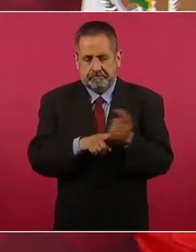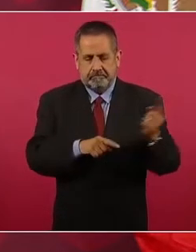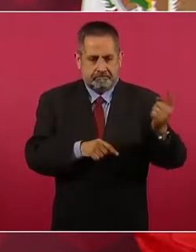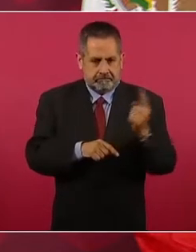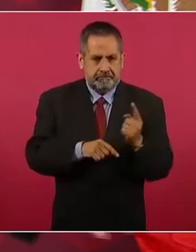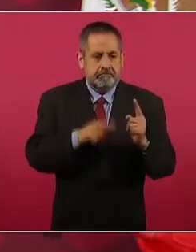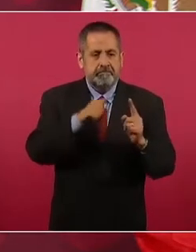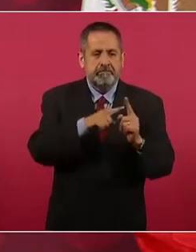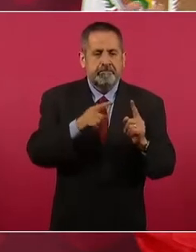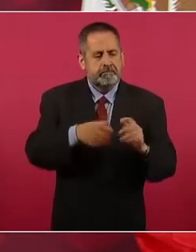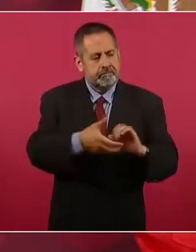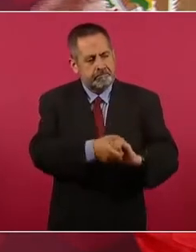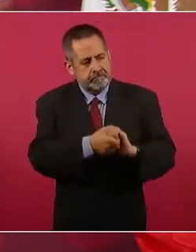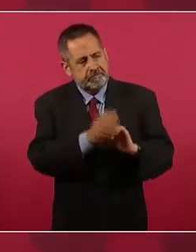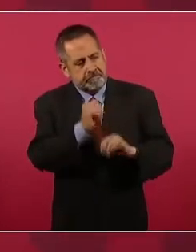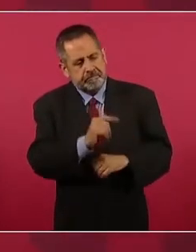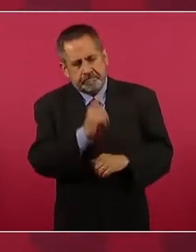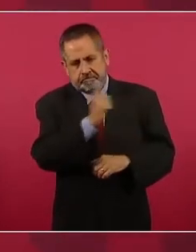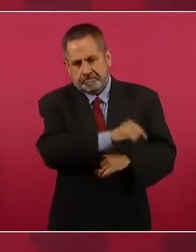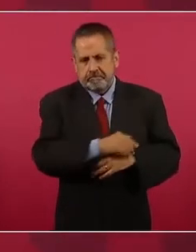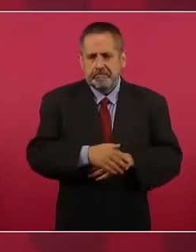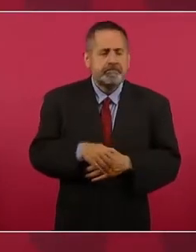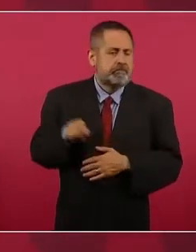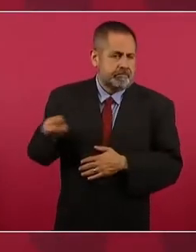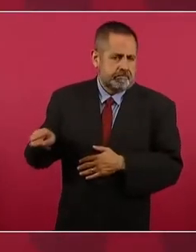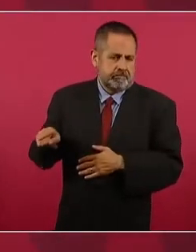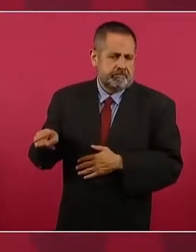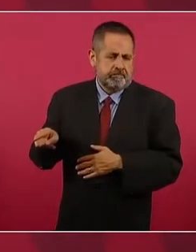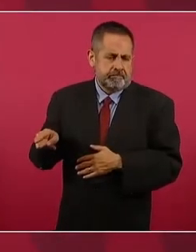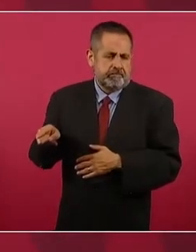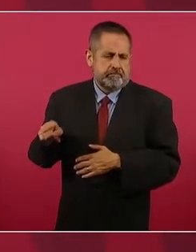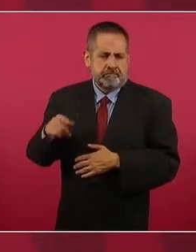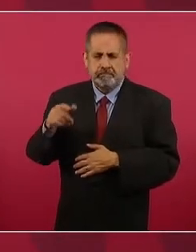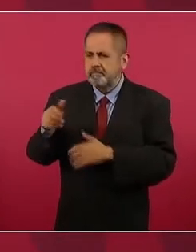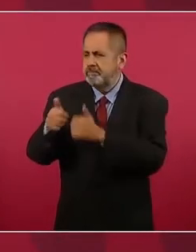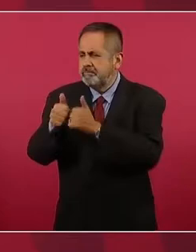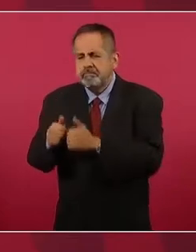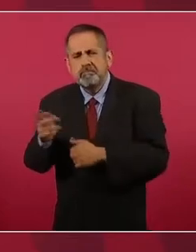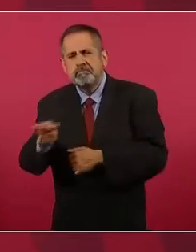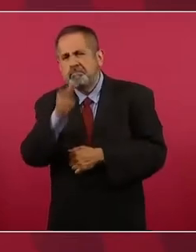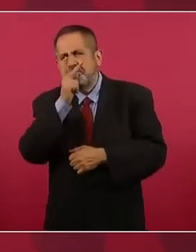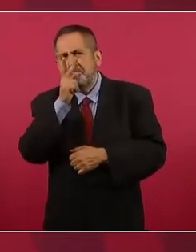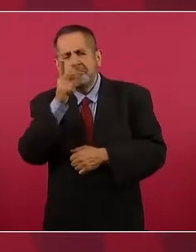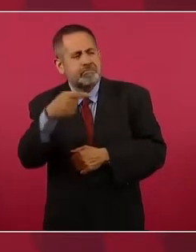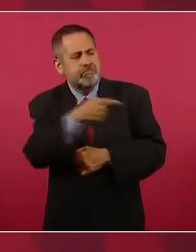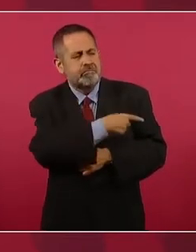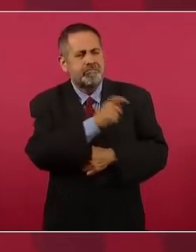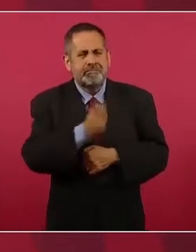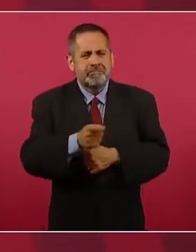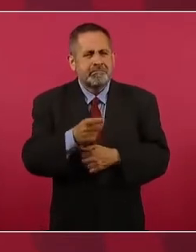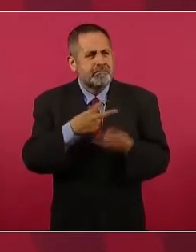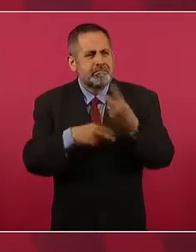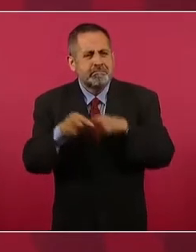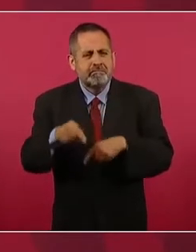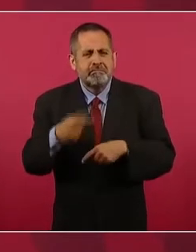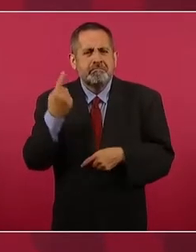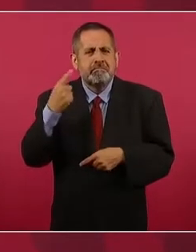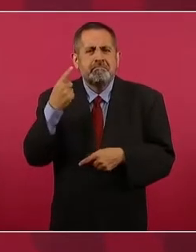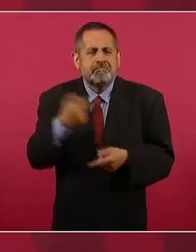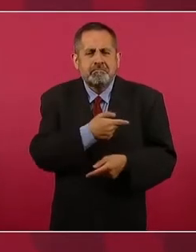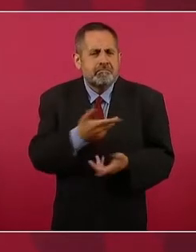Y ya se despidieron, se fue y él se quedó y le preguntó al papá, ¿y a qué